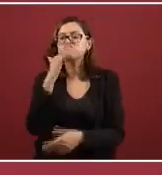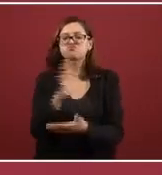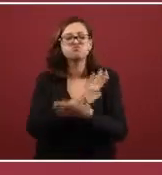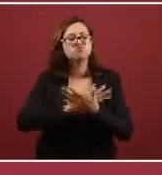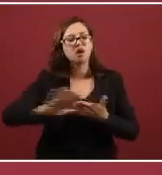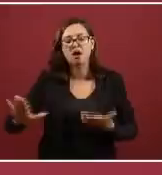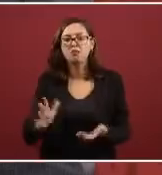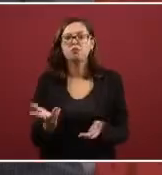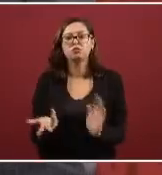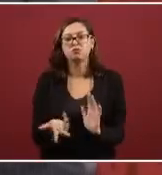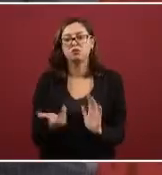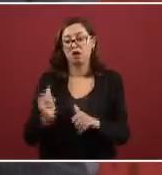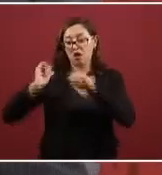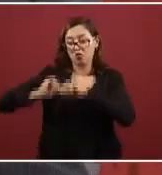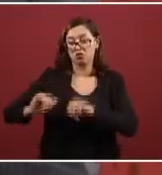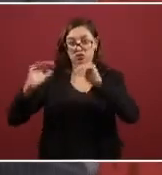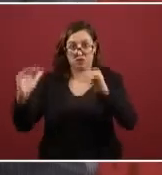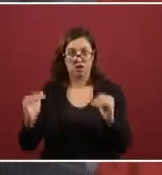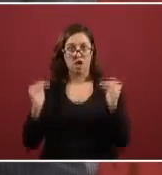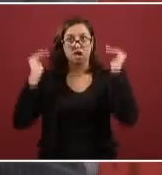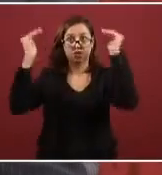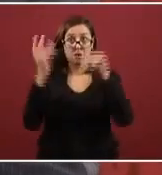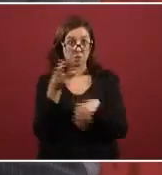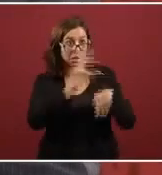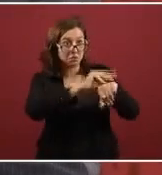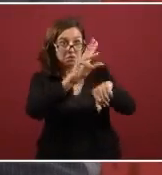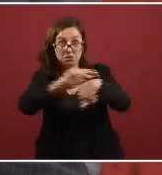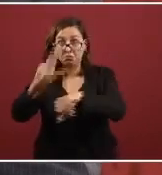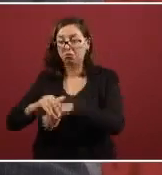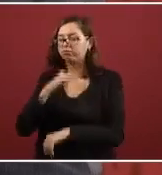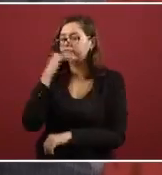arriba, tolerada.